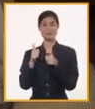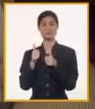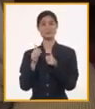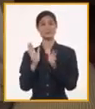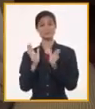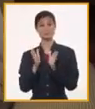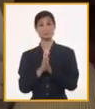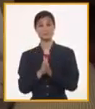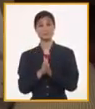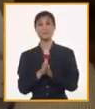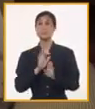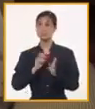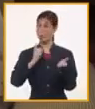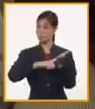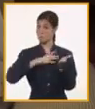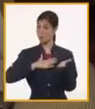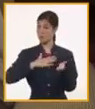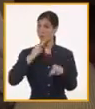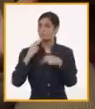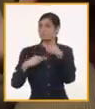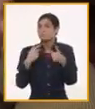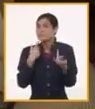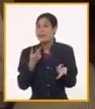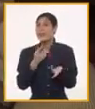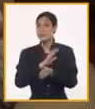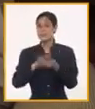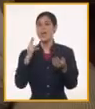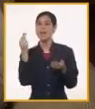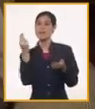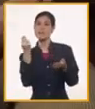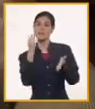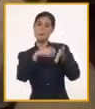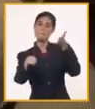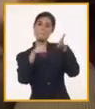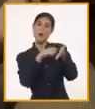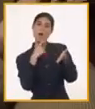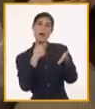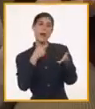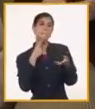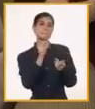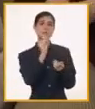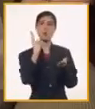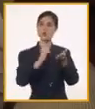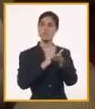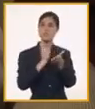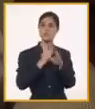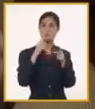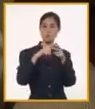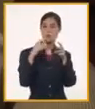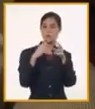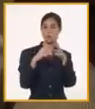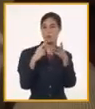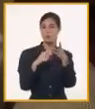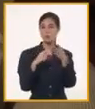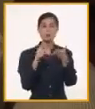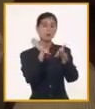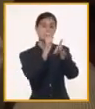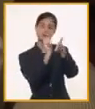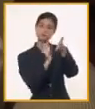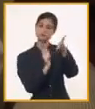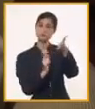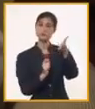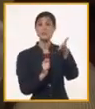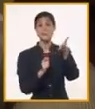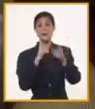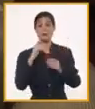libros de toda esa contabilidad. Y eso había que hacerlo en varios, porque bueno, lo que pagaban no era para un salario, vivir